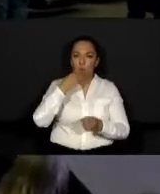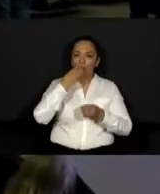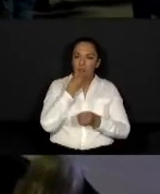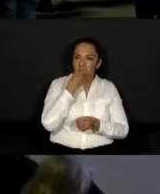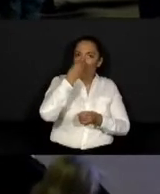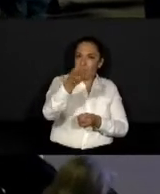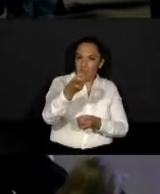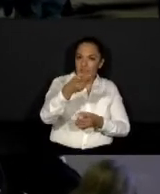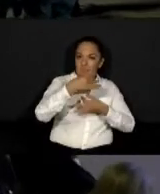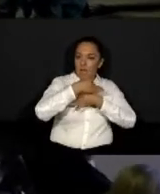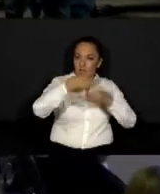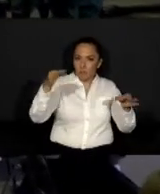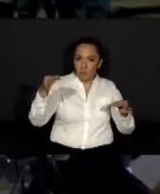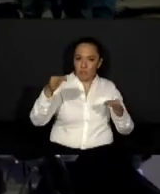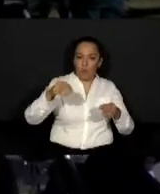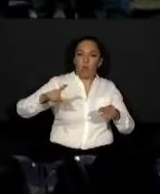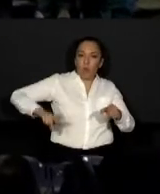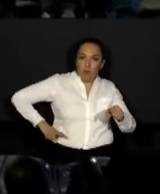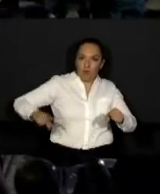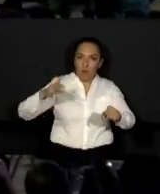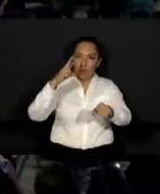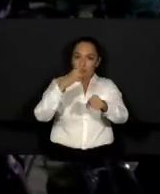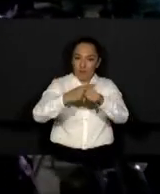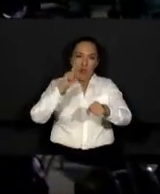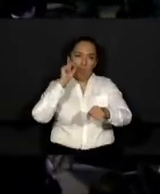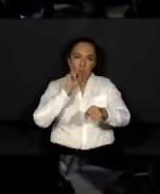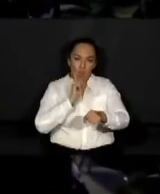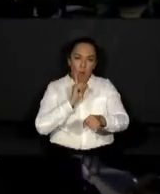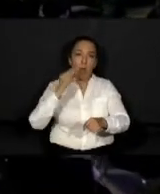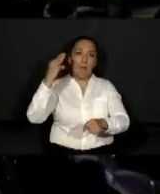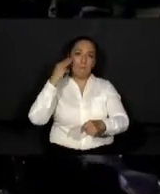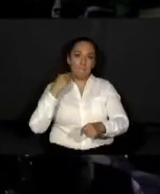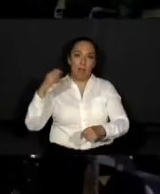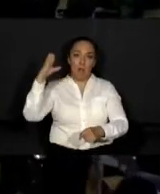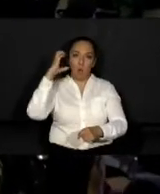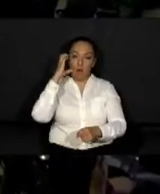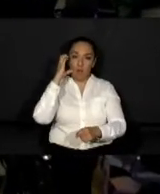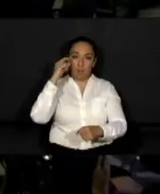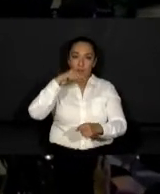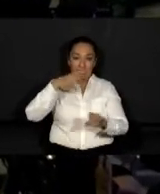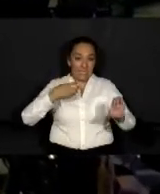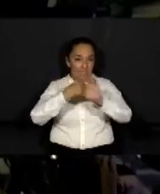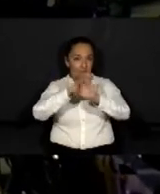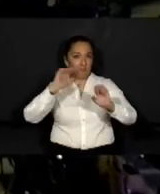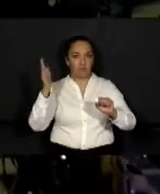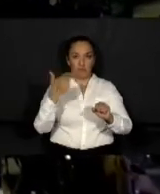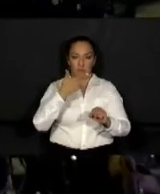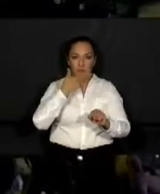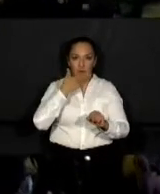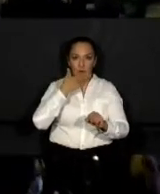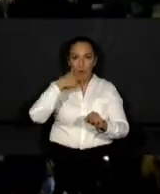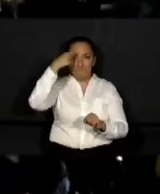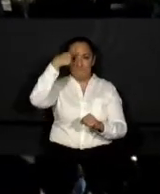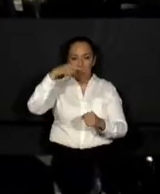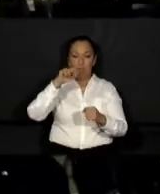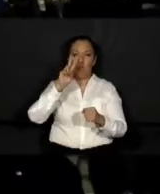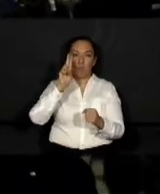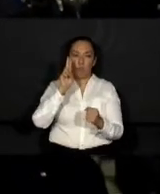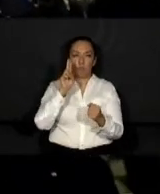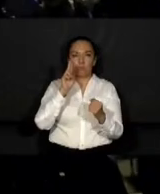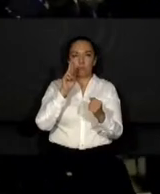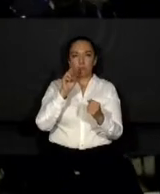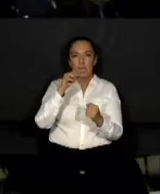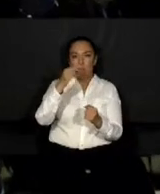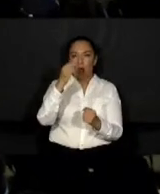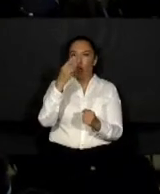ciudadana María Eugenia Campos Galván, gobernadora electa del Estado Libre y Soberano de Chihuahua, para el periodo comprendido